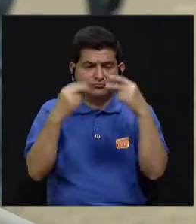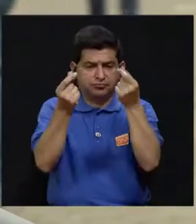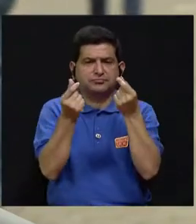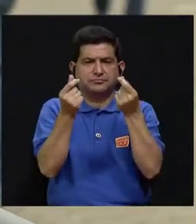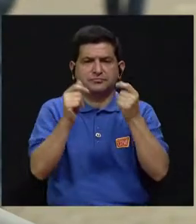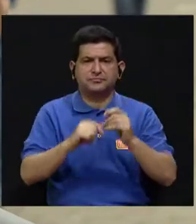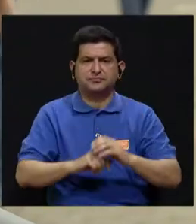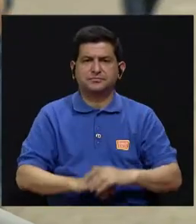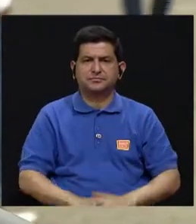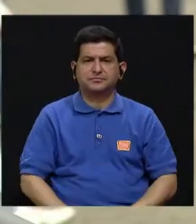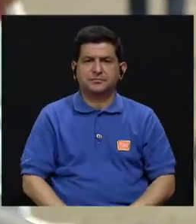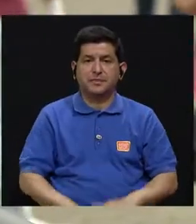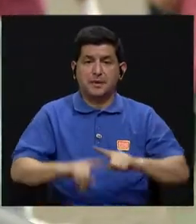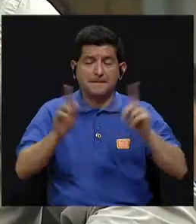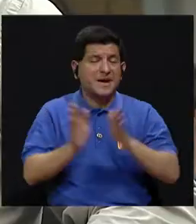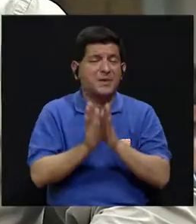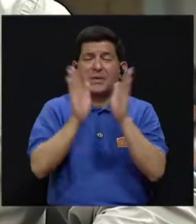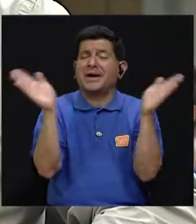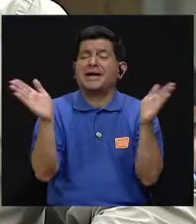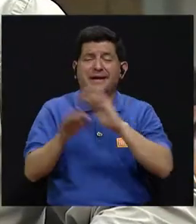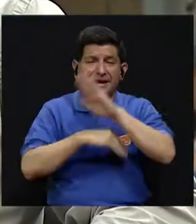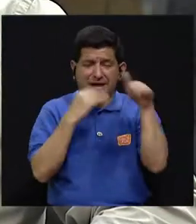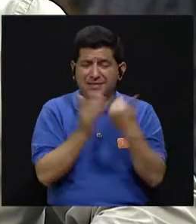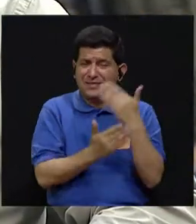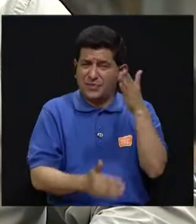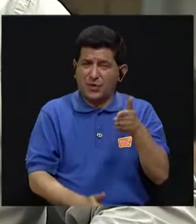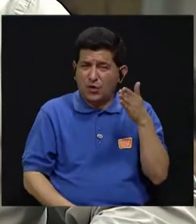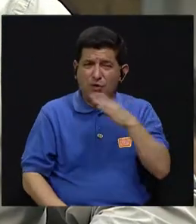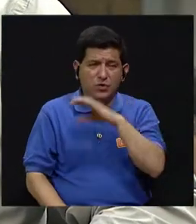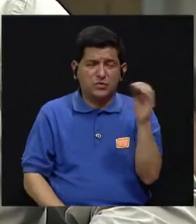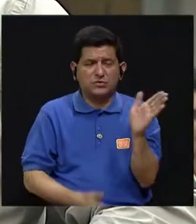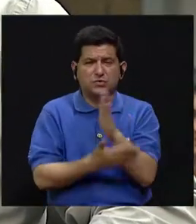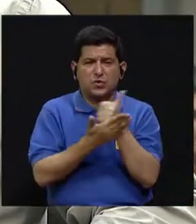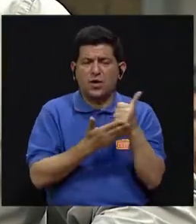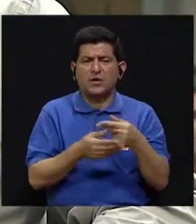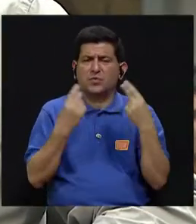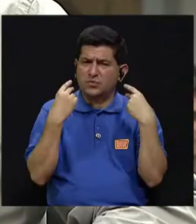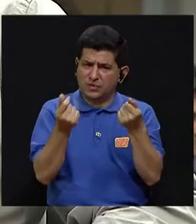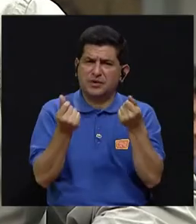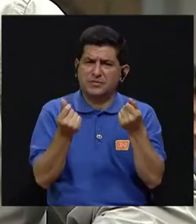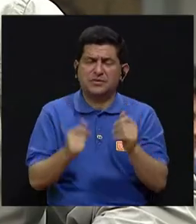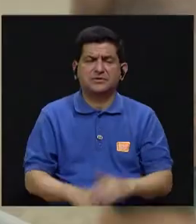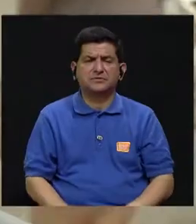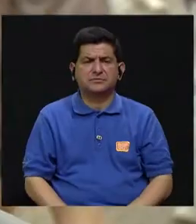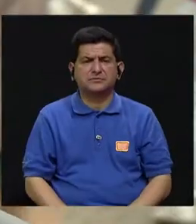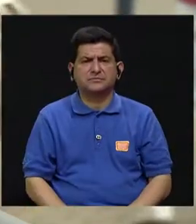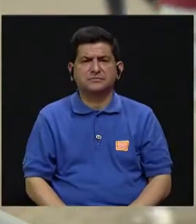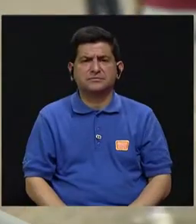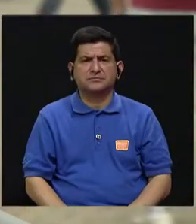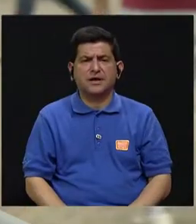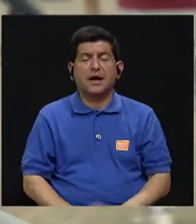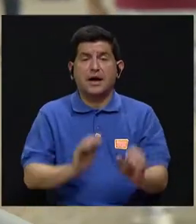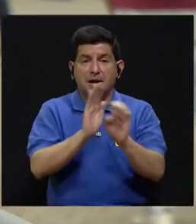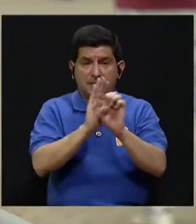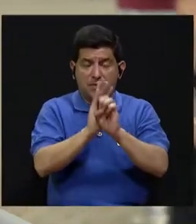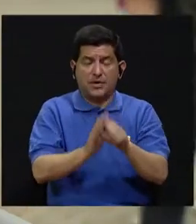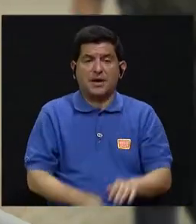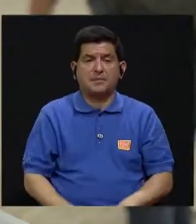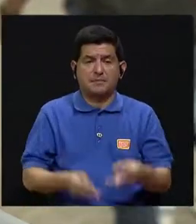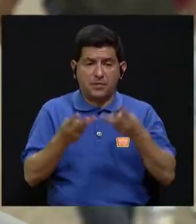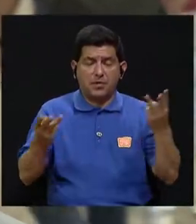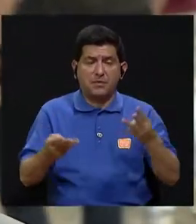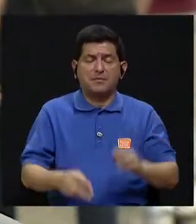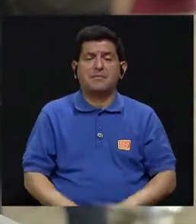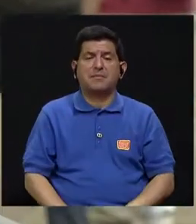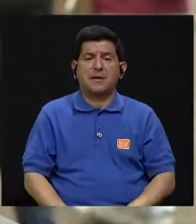son más rápidos. Pero en términos generales, ¿todos son lentos o hay unos que son sumamente rápidos? Por ejemplo, la